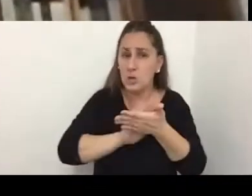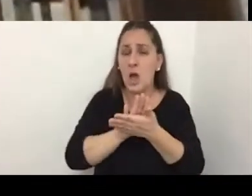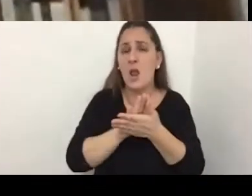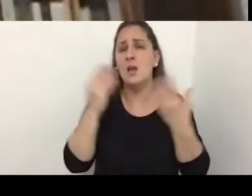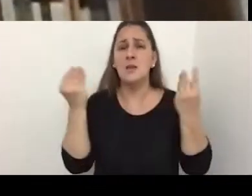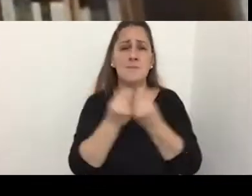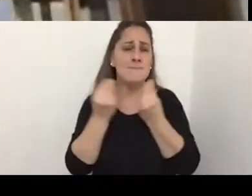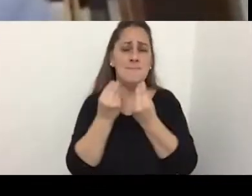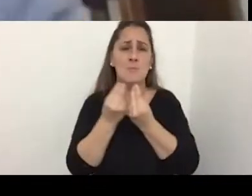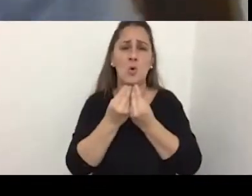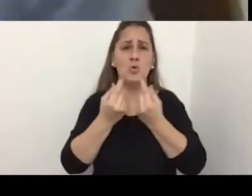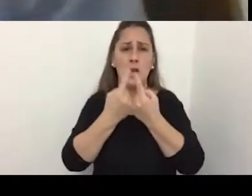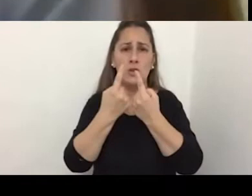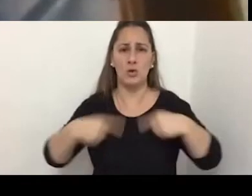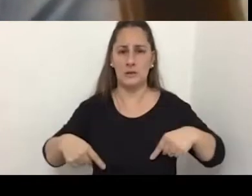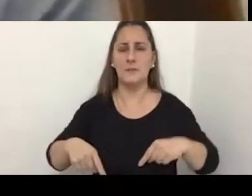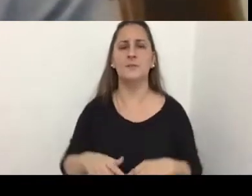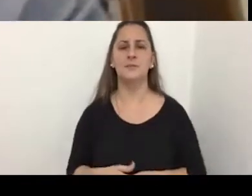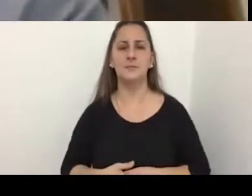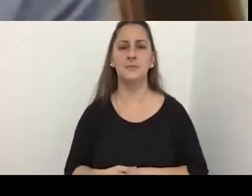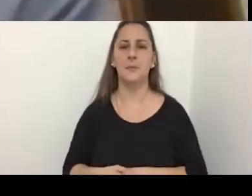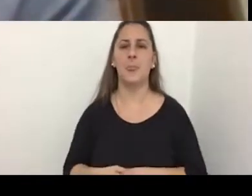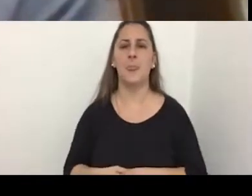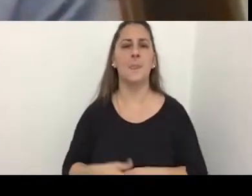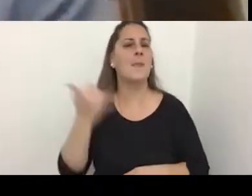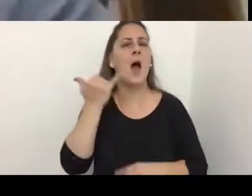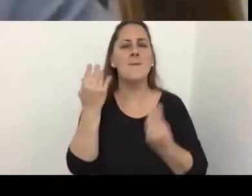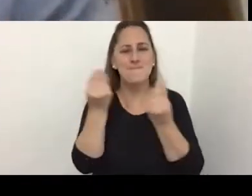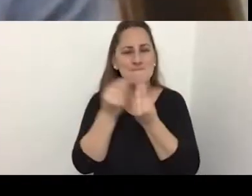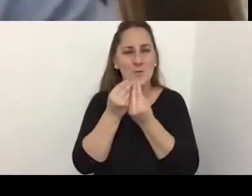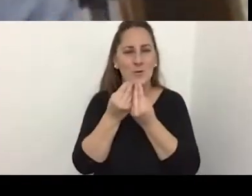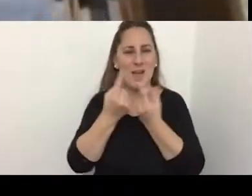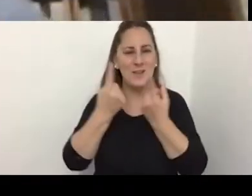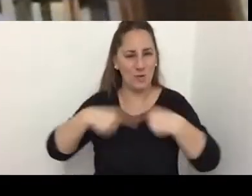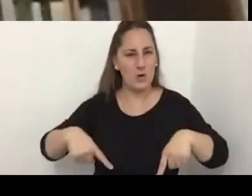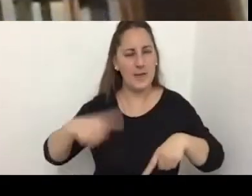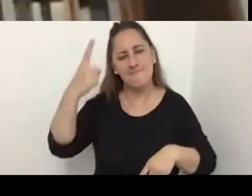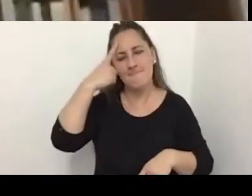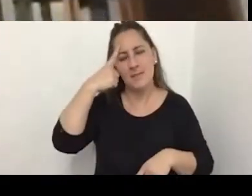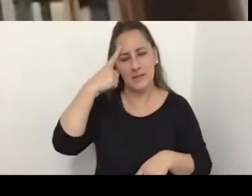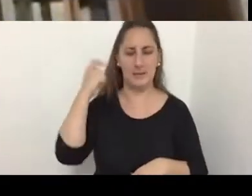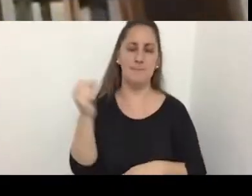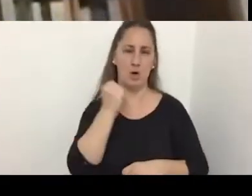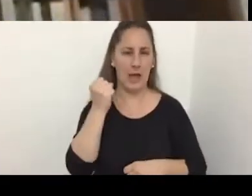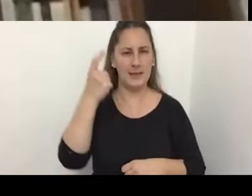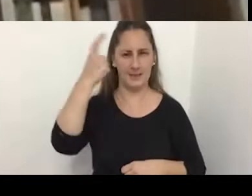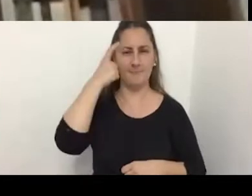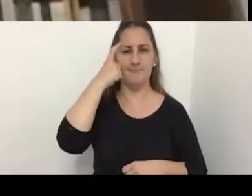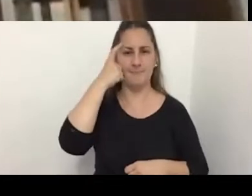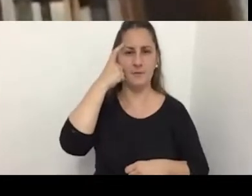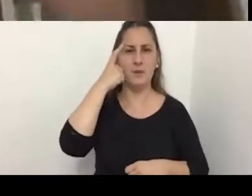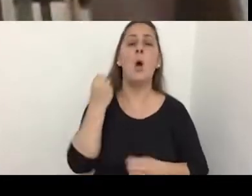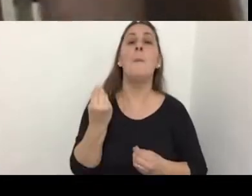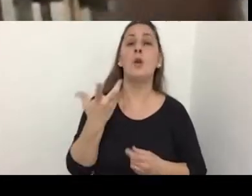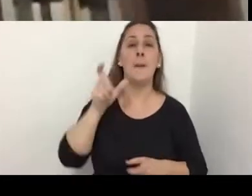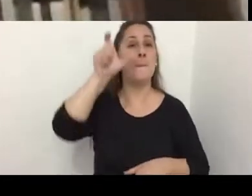abre correo, hay un montón de cuestiones que hay que tener en cuenta, porque los seres